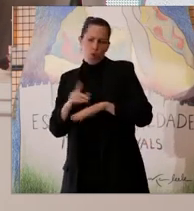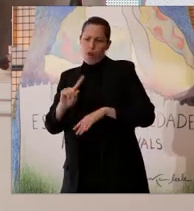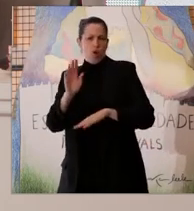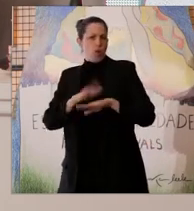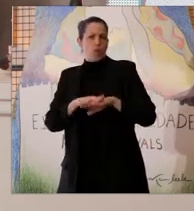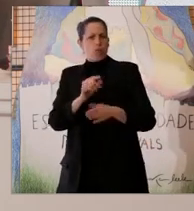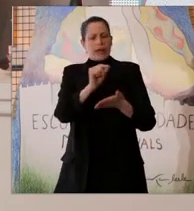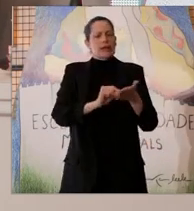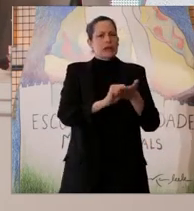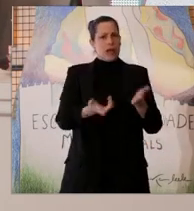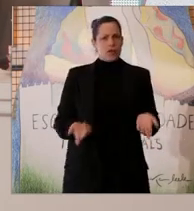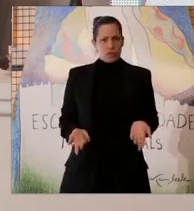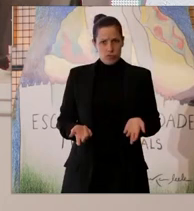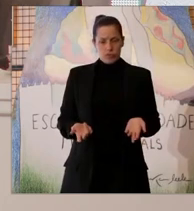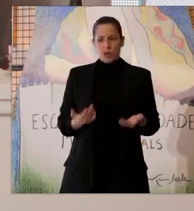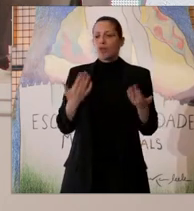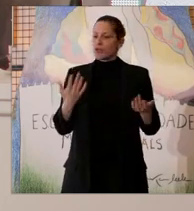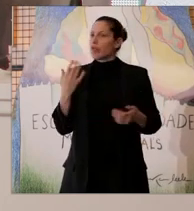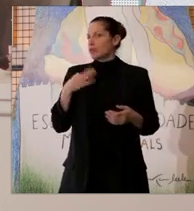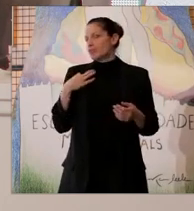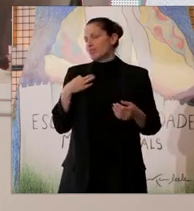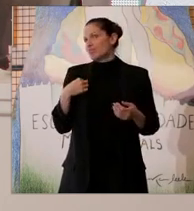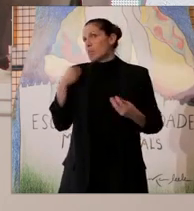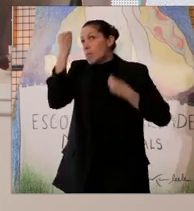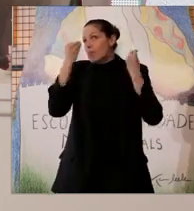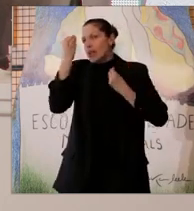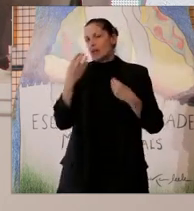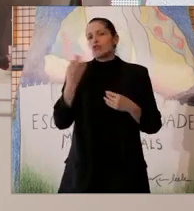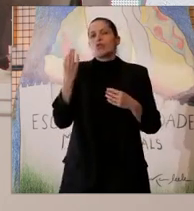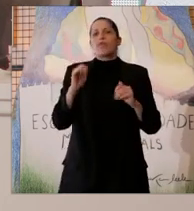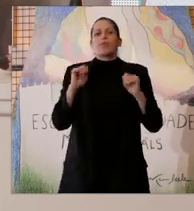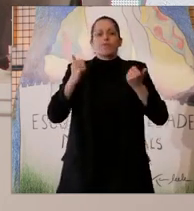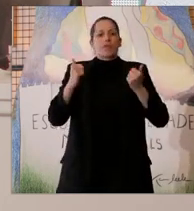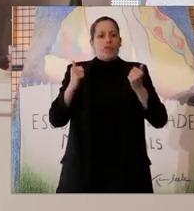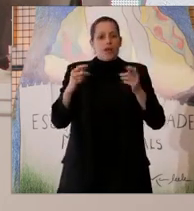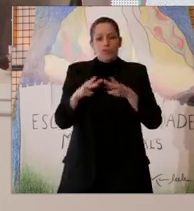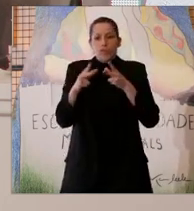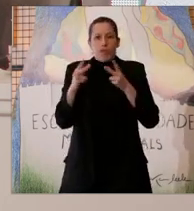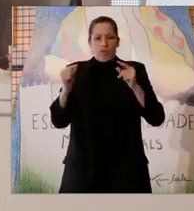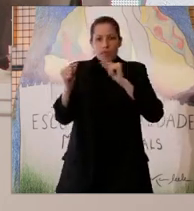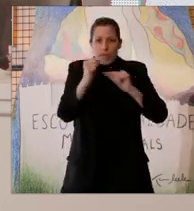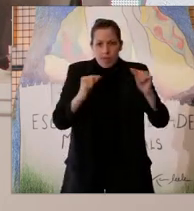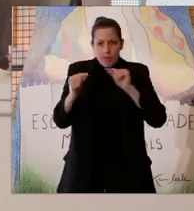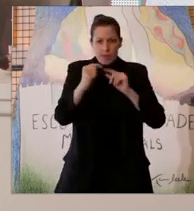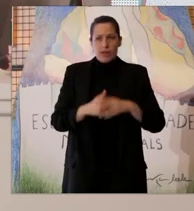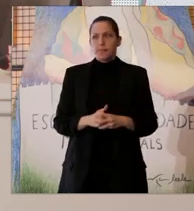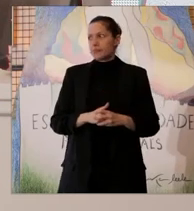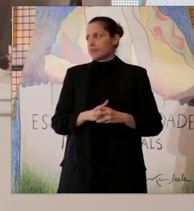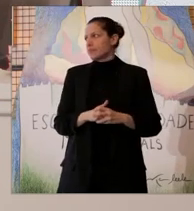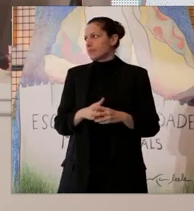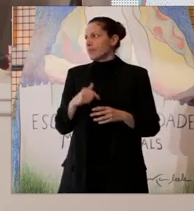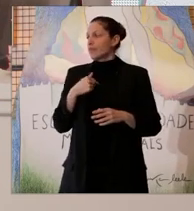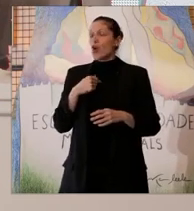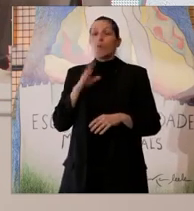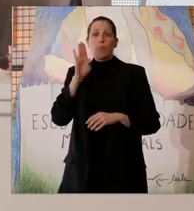si no sé cuánto Entonces yo creo que es un debate muy necesario y y seguro que Rosa nos lo explica yo aparte del porno